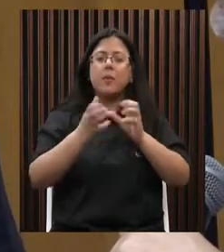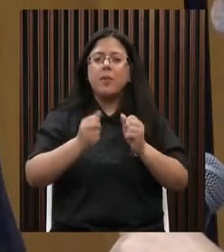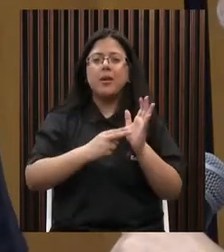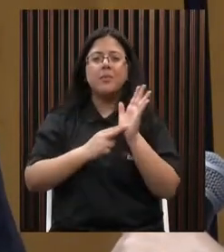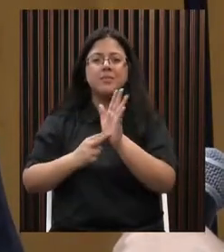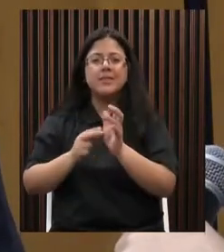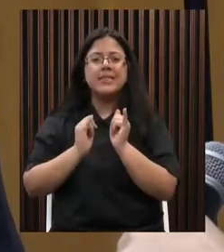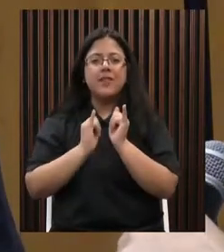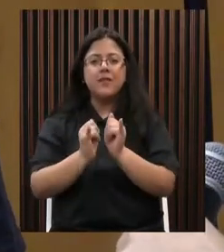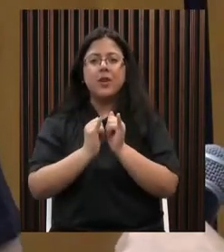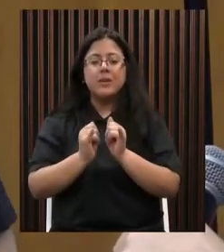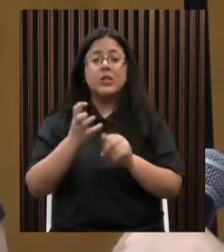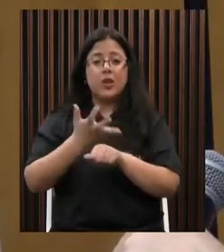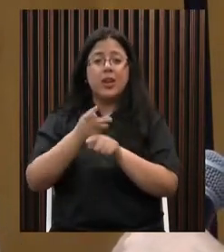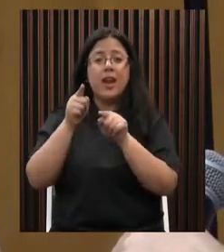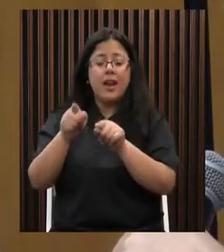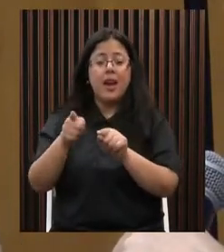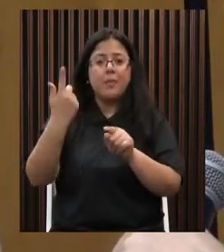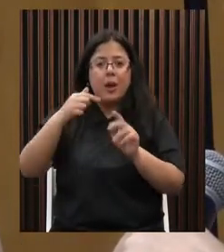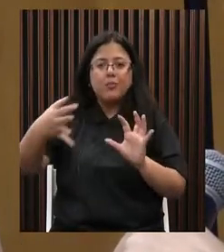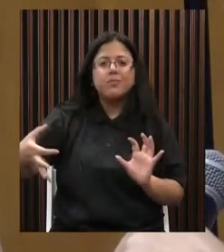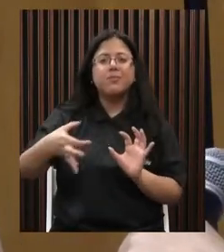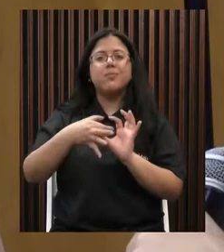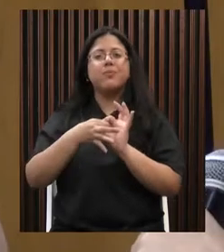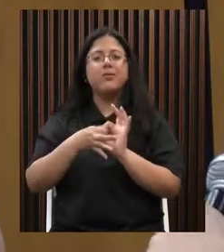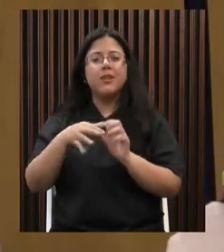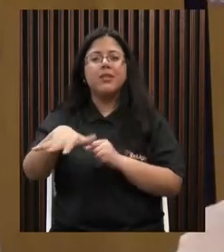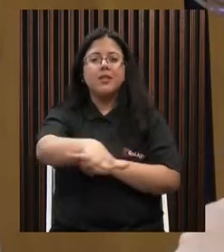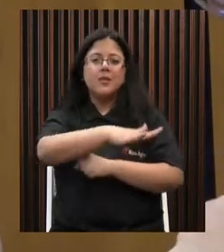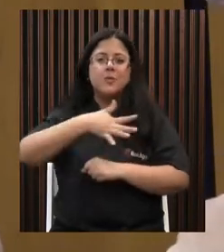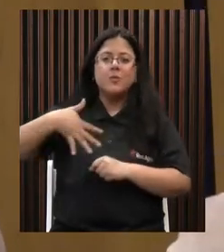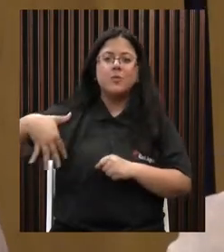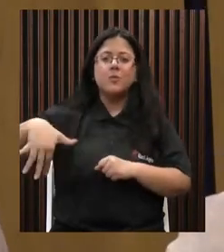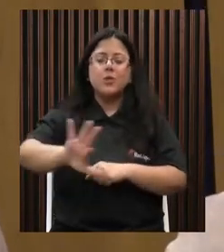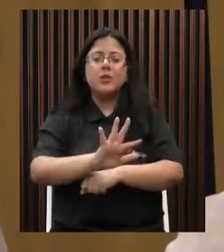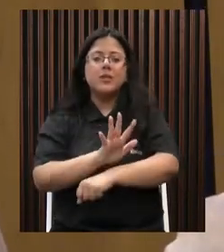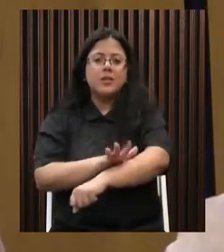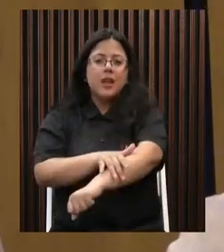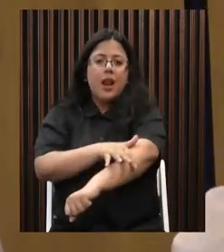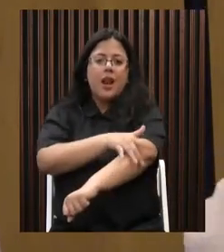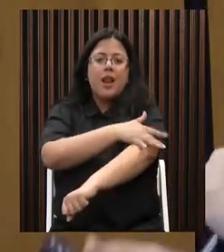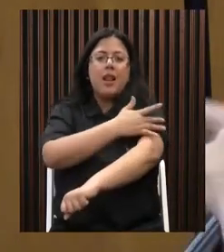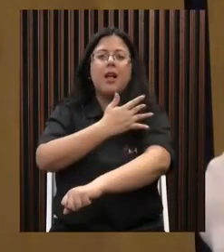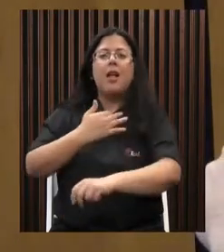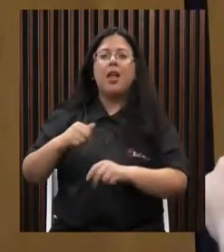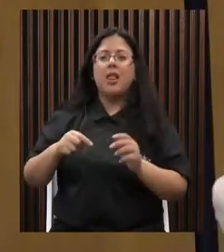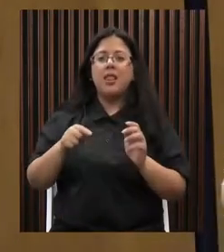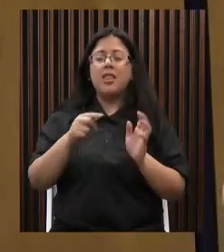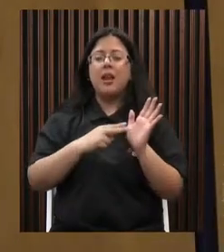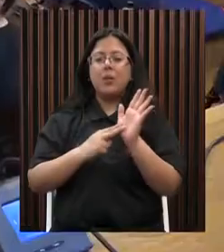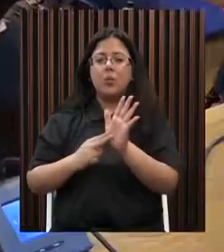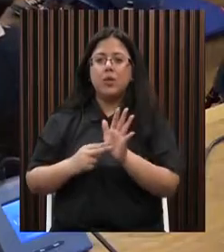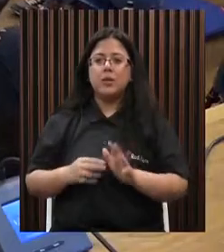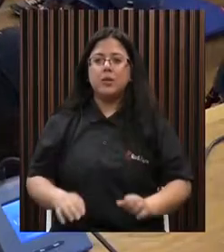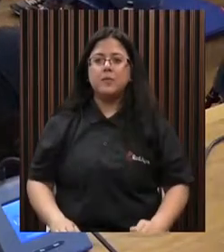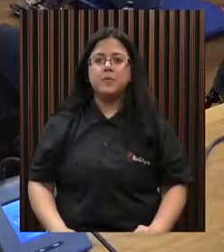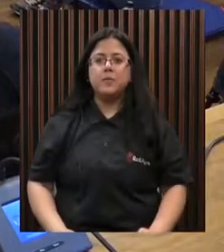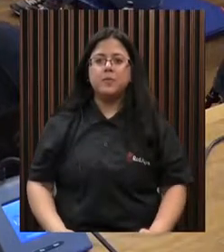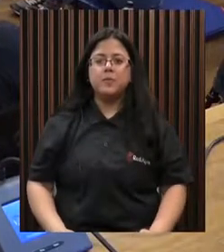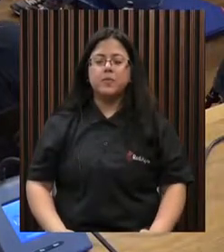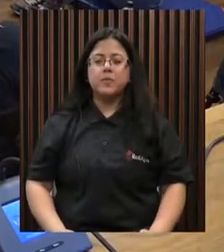la información con respecto al entorno sensorial del espectáculo.